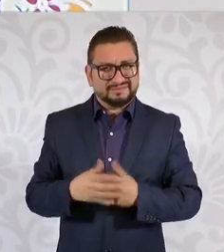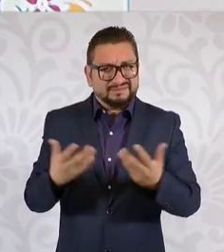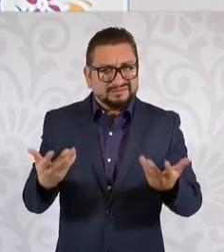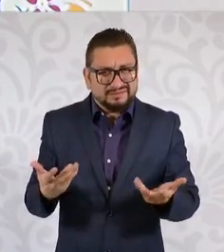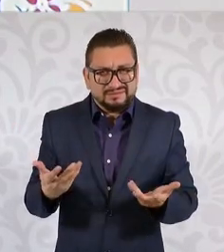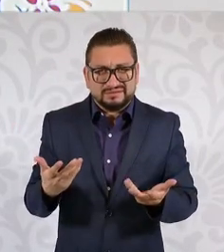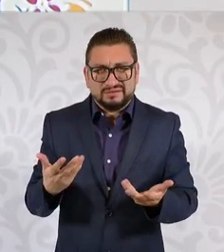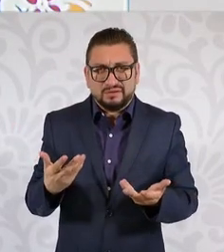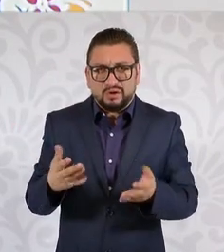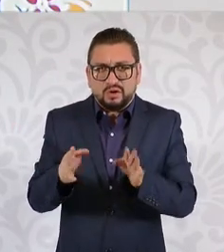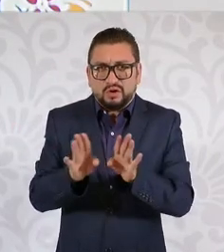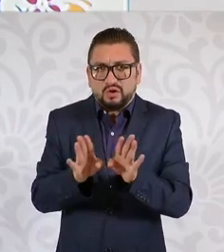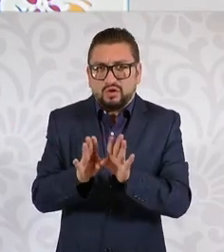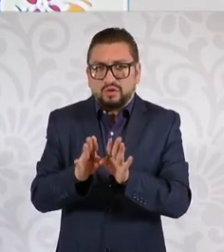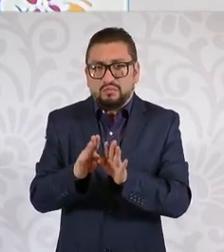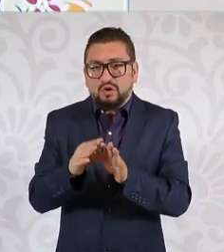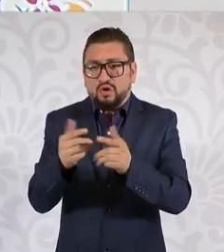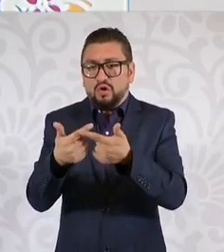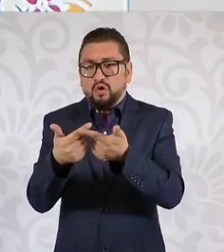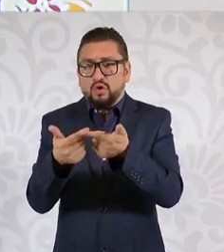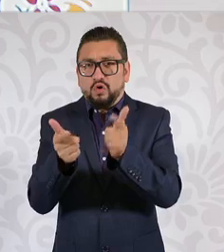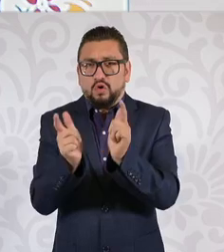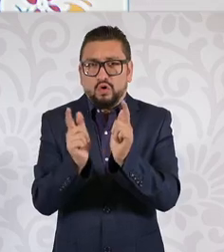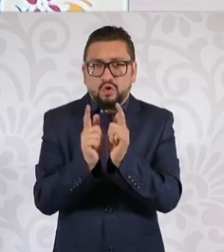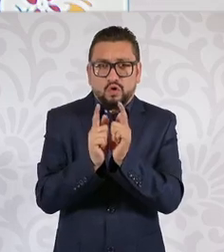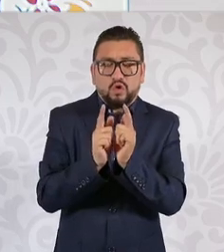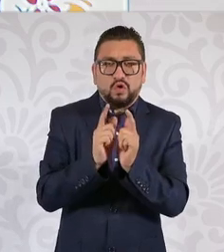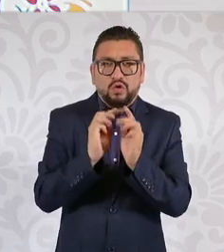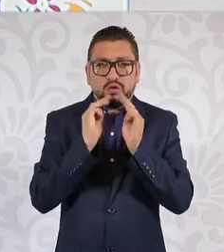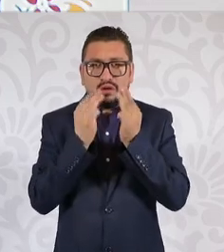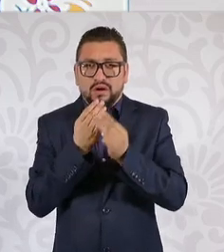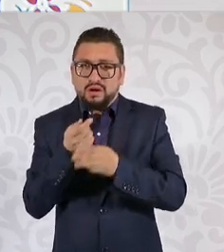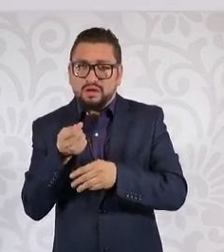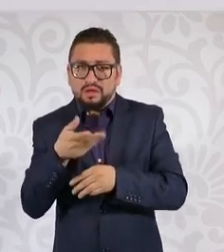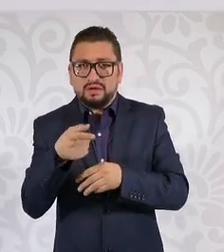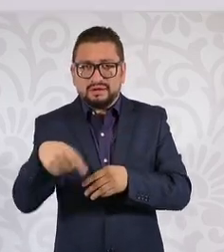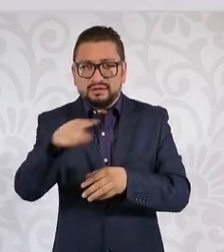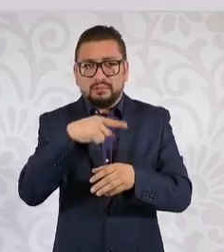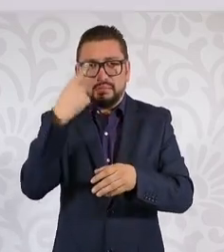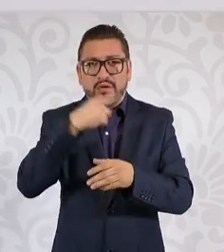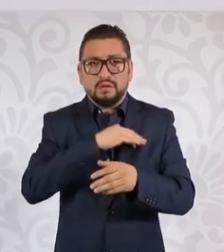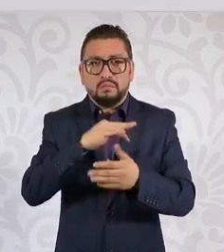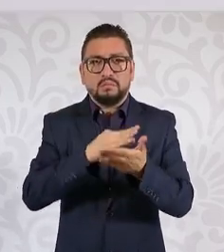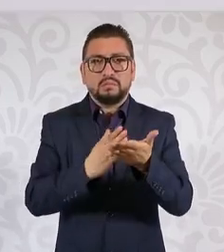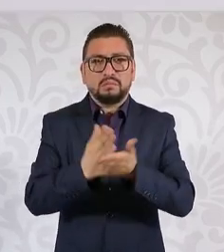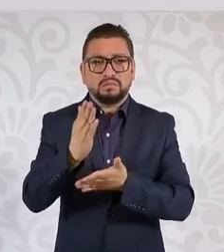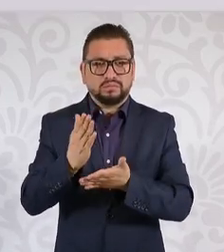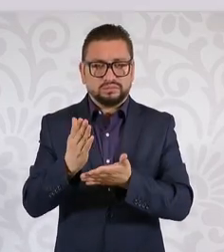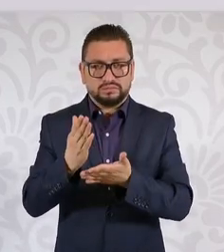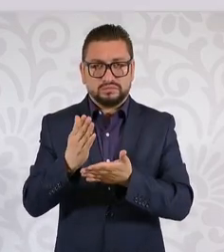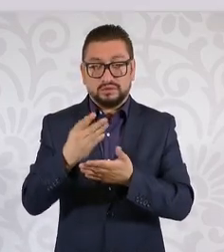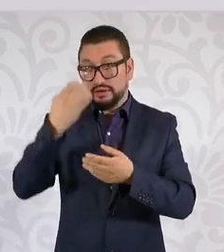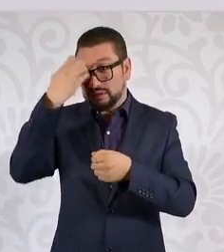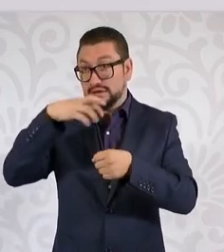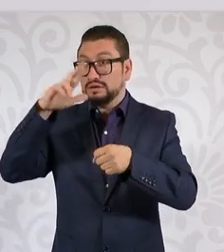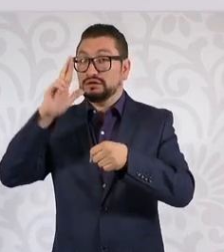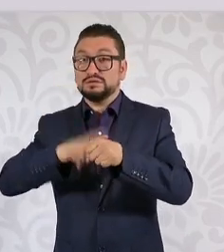que se les nombren grupos terroristas para que pueda haber intervención del